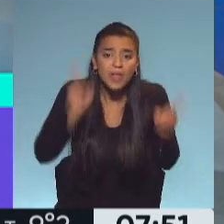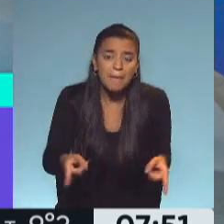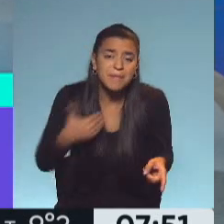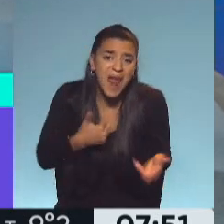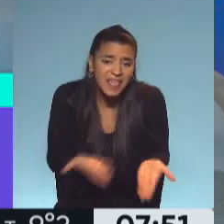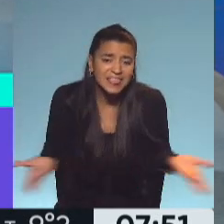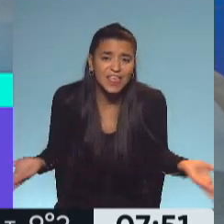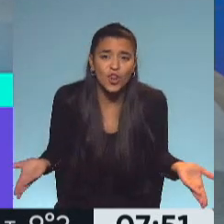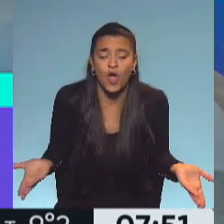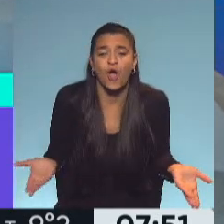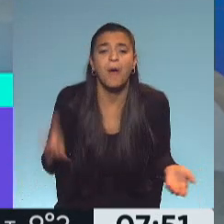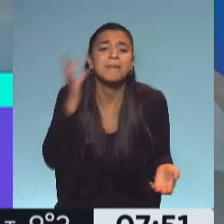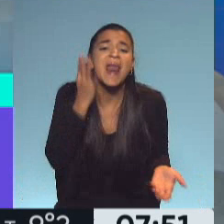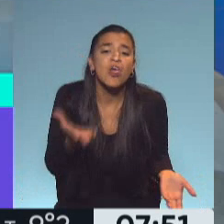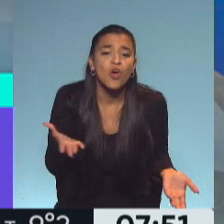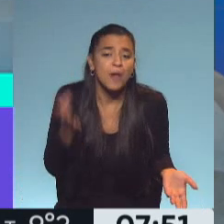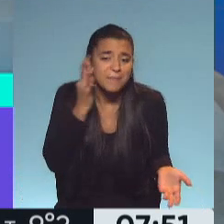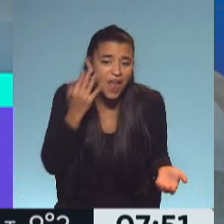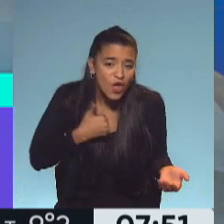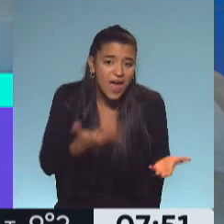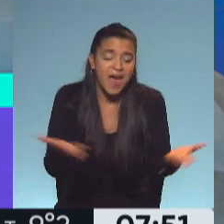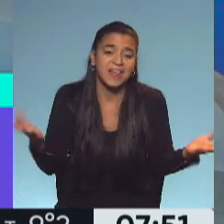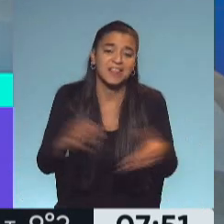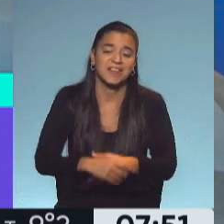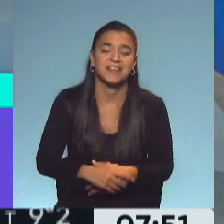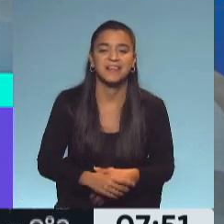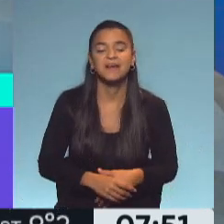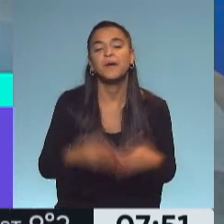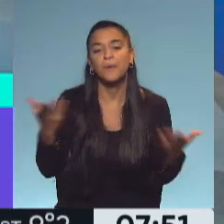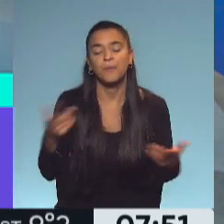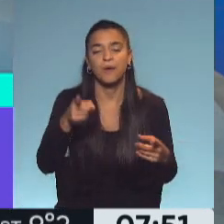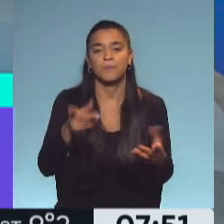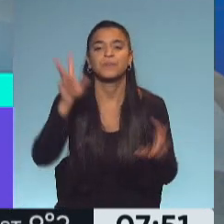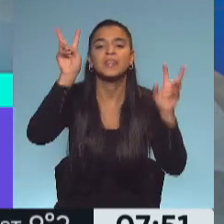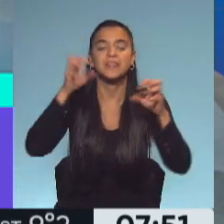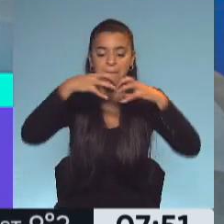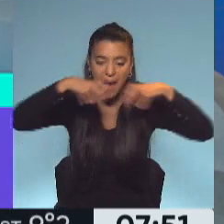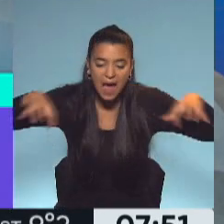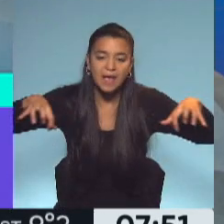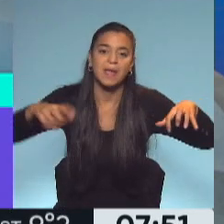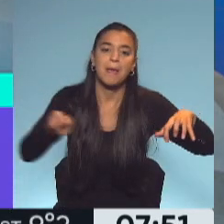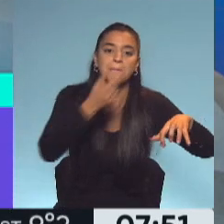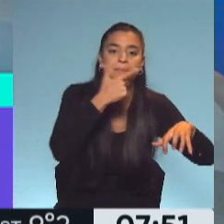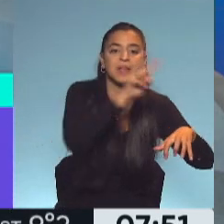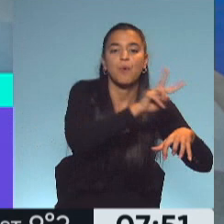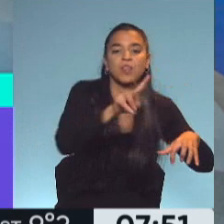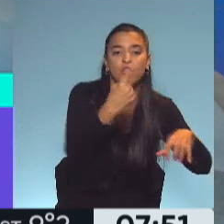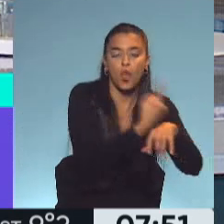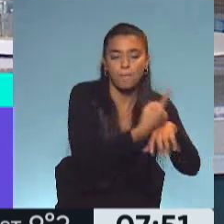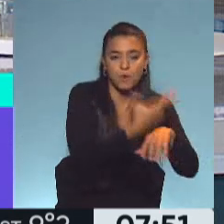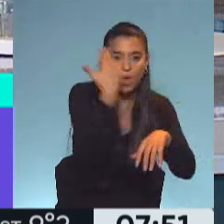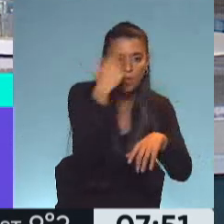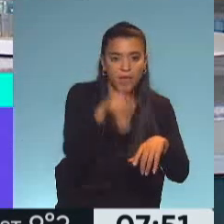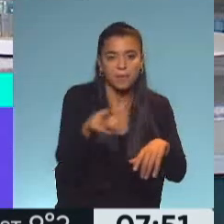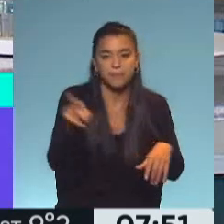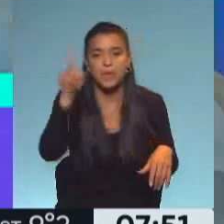argentino. Sí, a ver, Maradona, no, Maradona es argentino, A ver, la escúchame. Papa es argentina. Vamos al termómetro de la grieta. A Macri le dio 22 minutos de Sí. audiencia